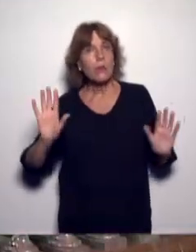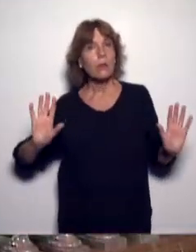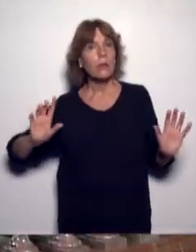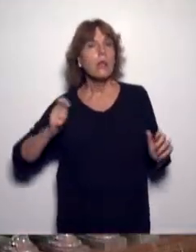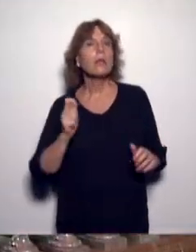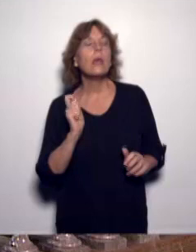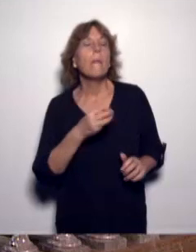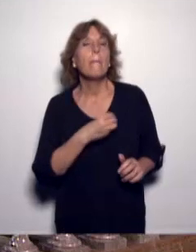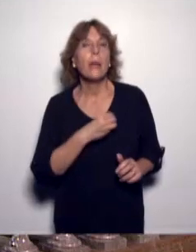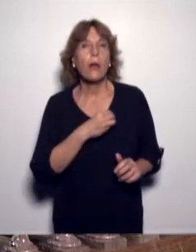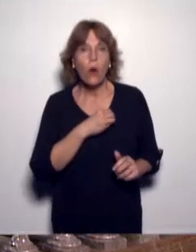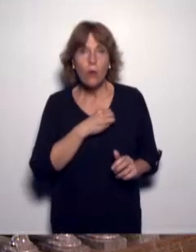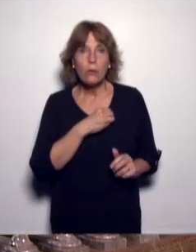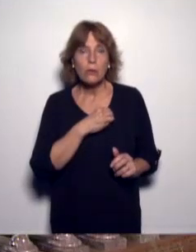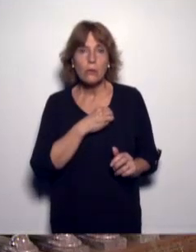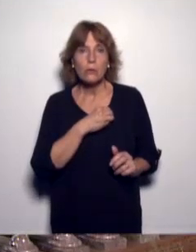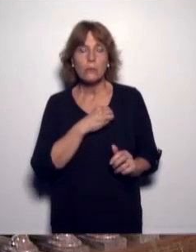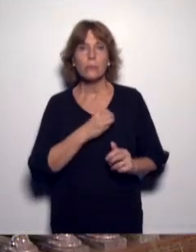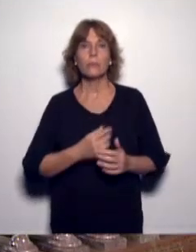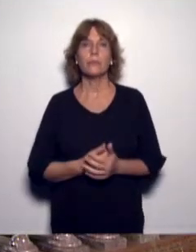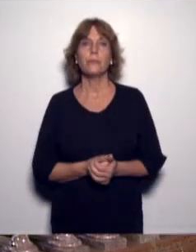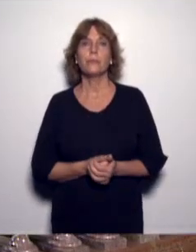tipo religioso, ¿no?